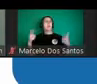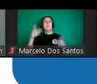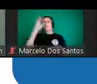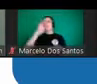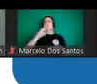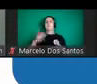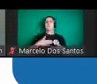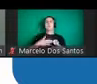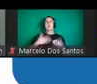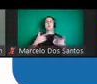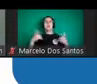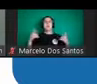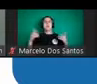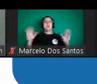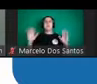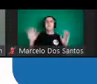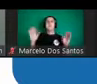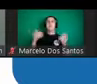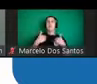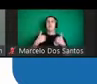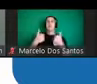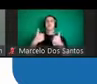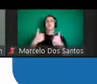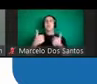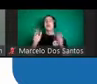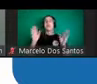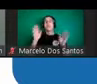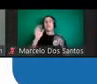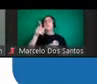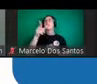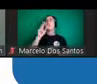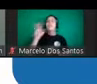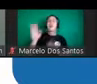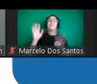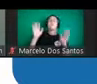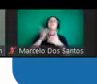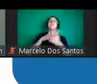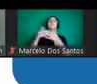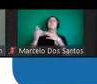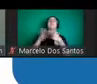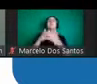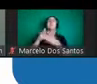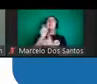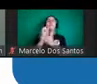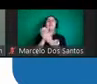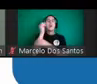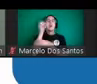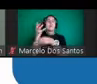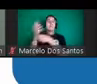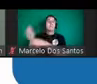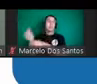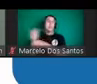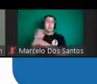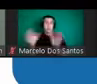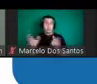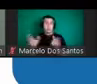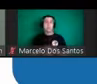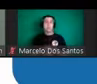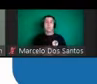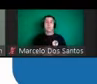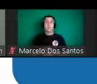puede ir ablandando la situación y encontrando la manera de apoyarles, ¿verdad? Y es muy importante tenerlo en cuenta. Y